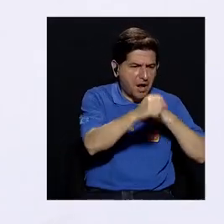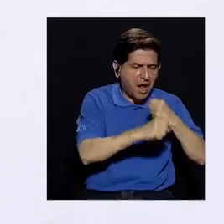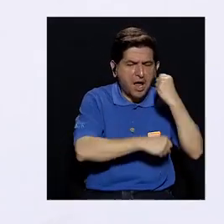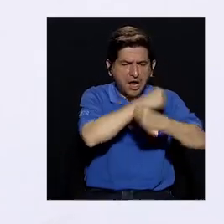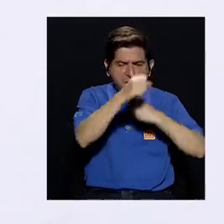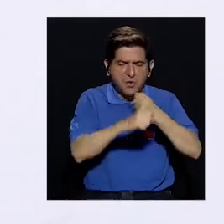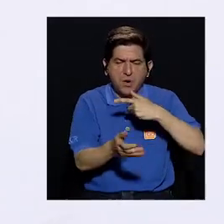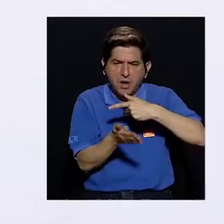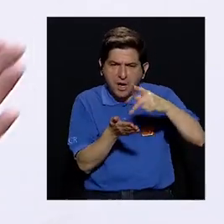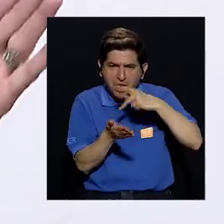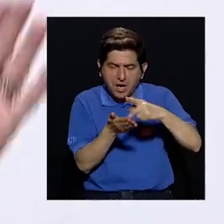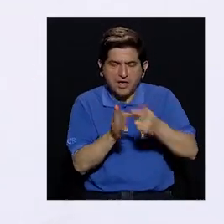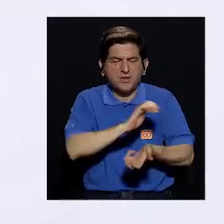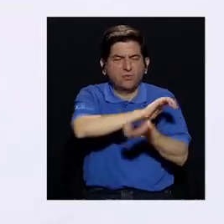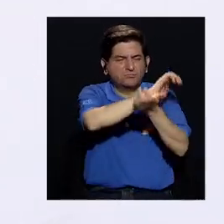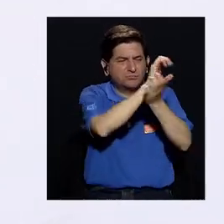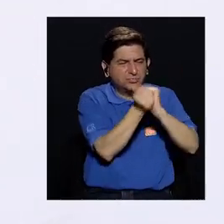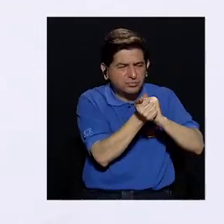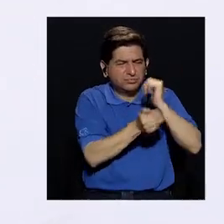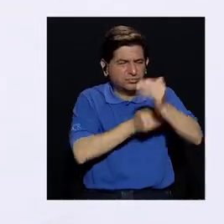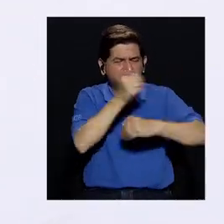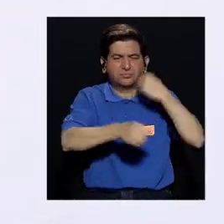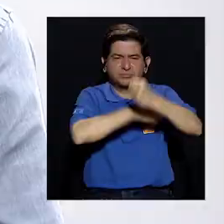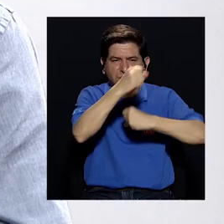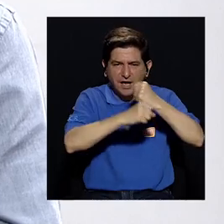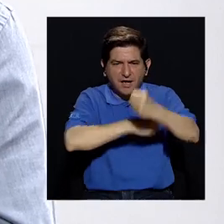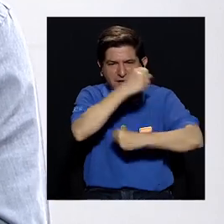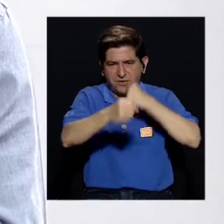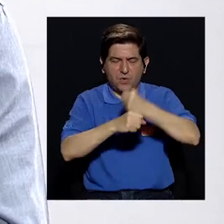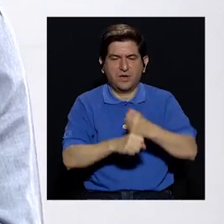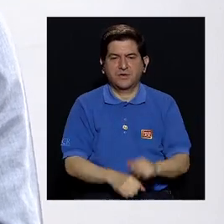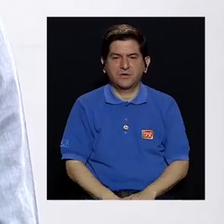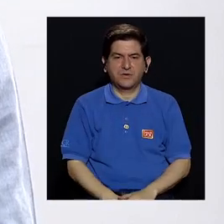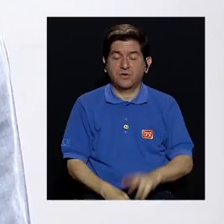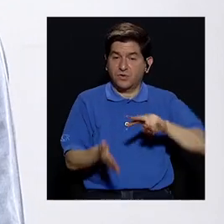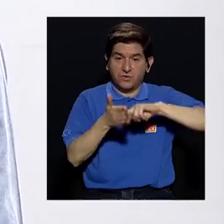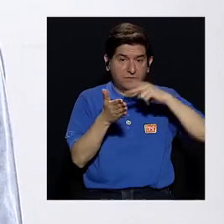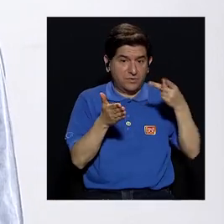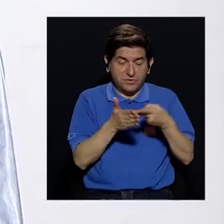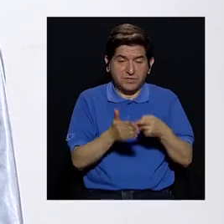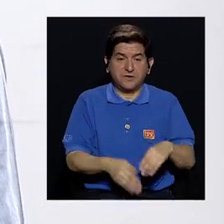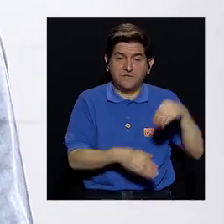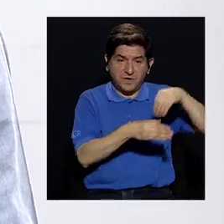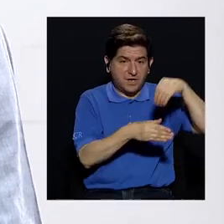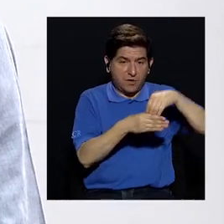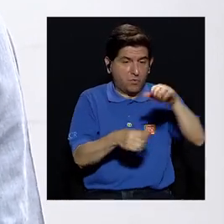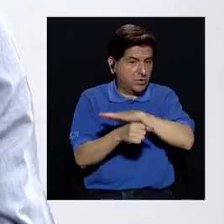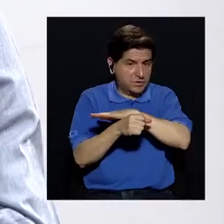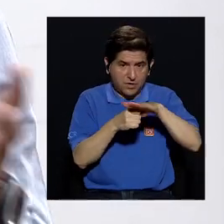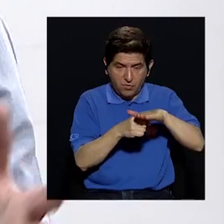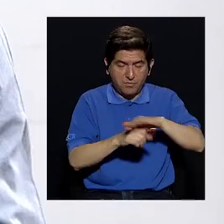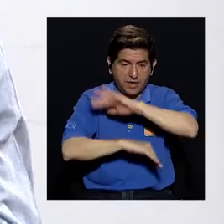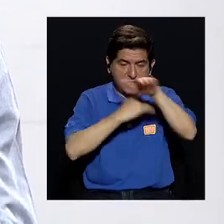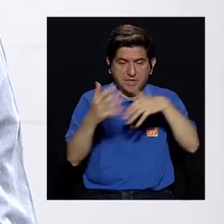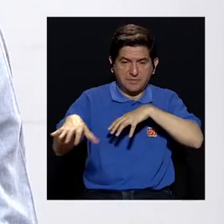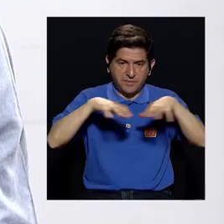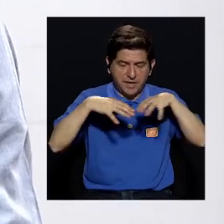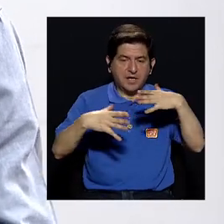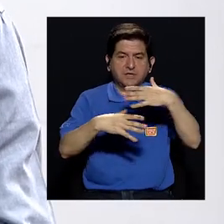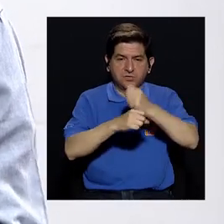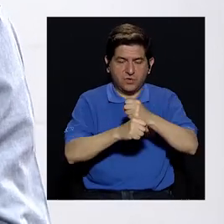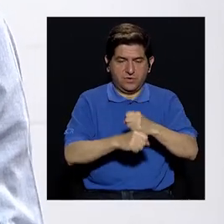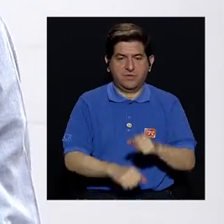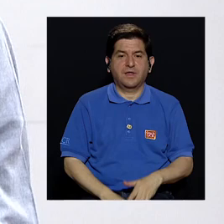anualmente y eso pues ha cambiado a lo largo de los años evidentemente no alcanzaría digamos las cuotas que pagan cada uno de los países para hacer todas las